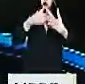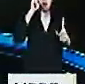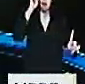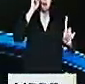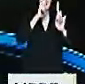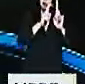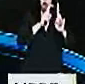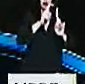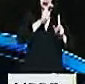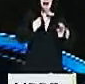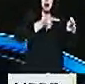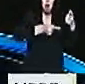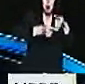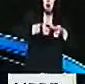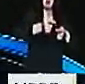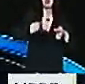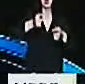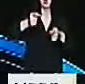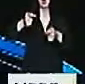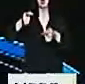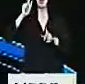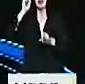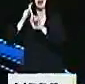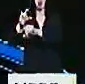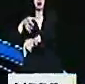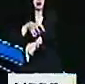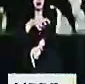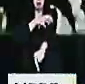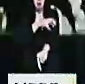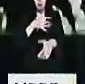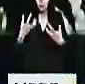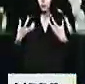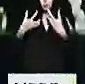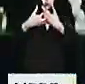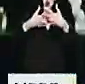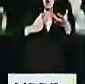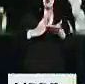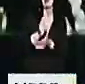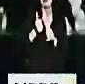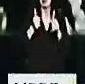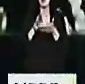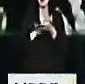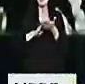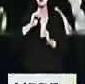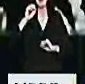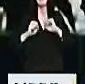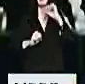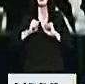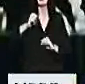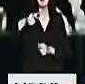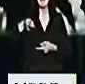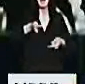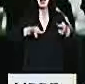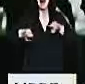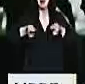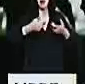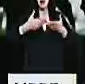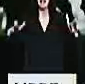negocio, con algo que te haga sentido, con dónde están las oportunidades, empieza a ocurrir la magia. Te pongo el caso de Mercado Libre. Uh-huh. Nosotros nos dimos